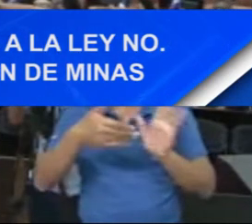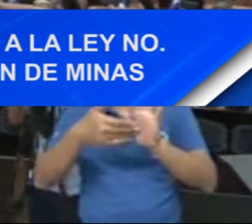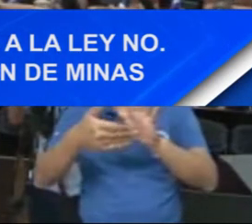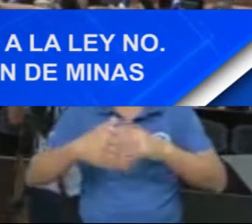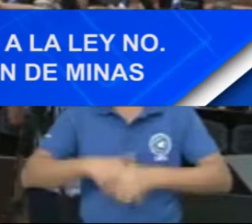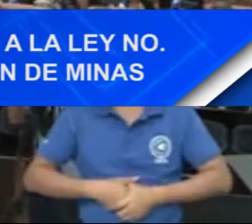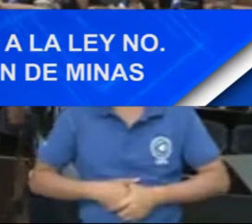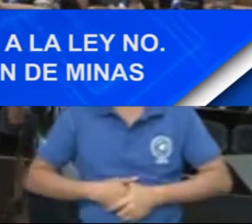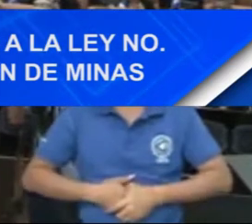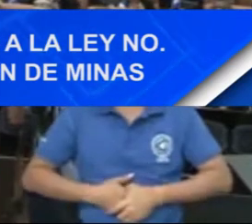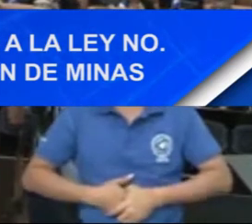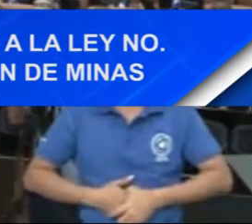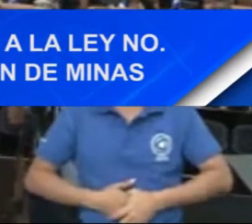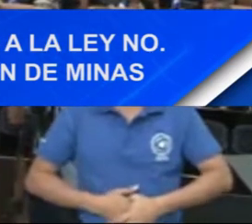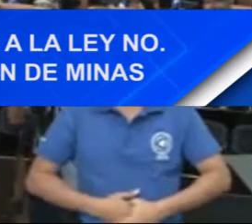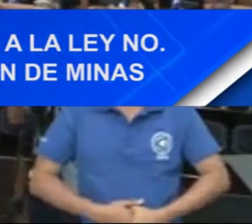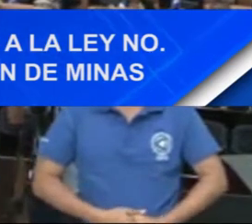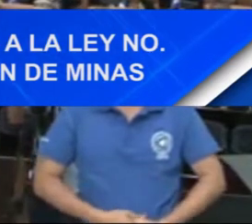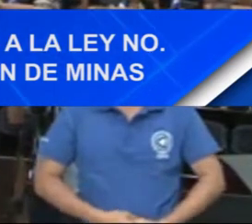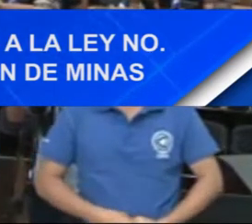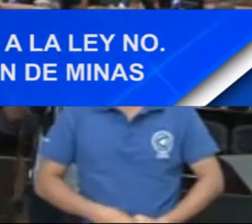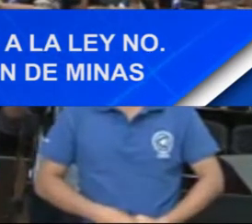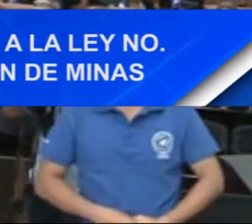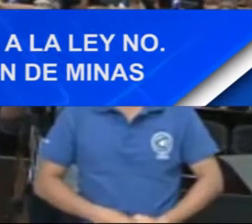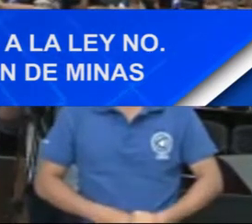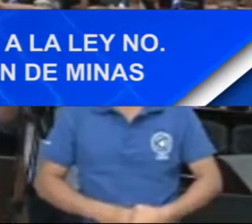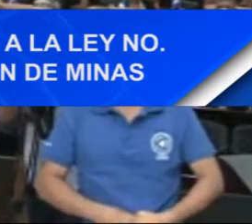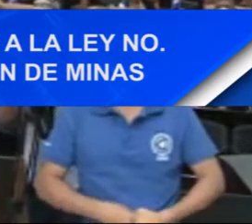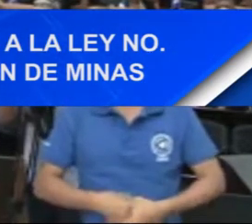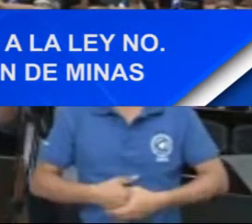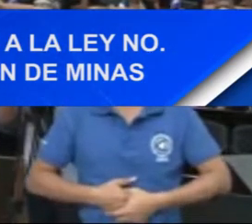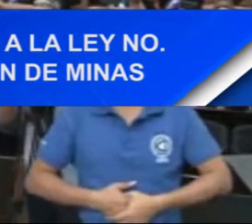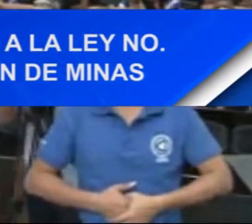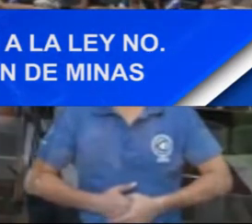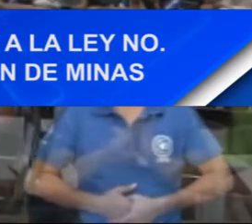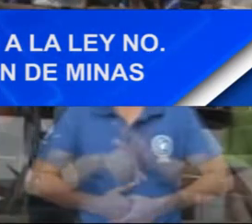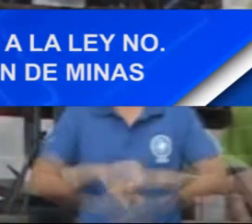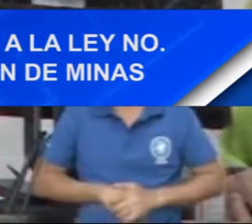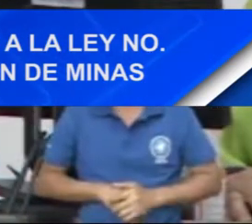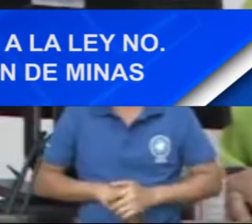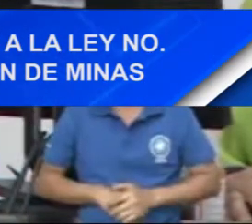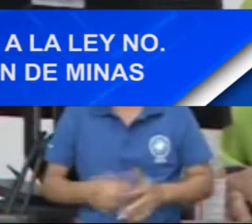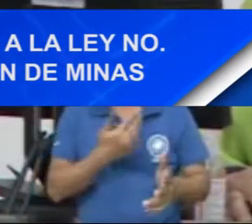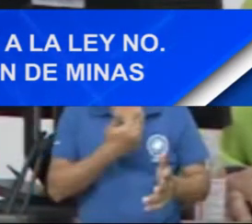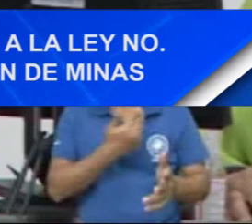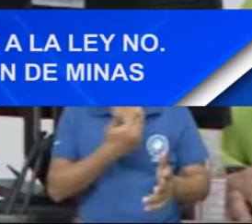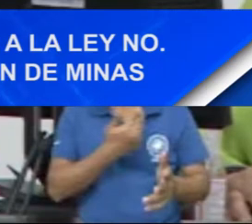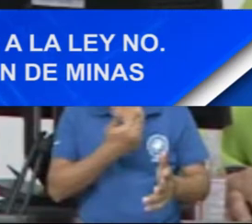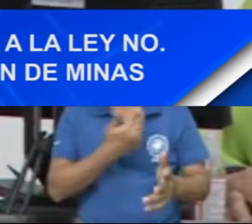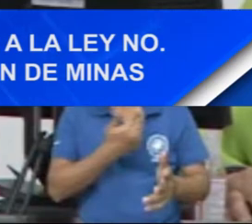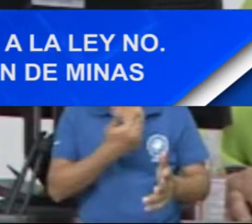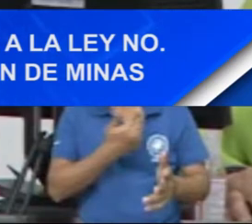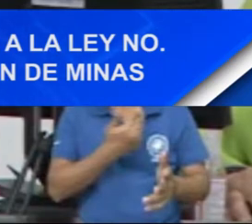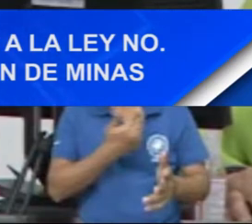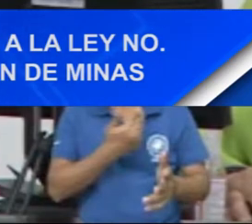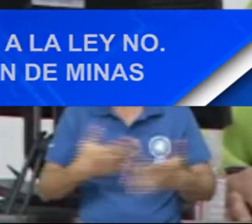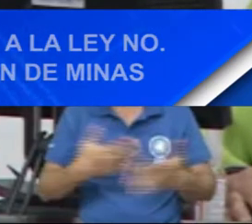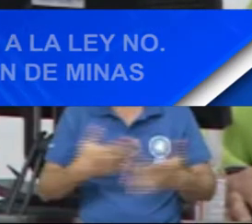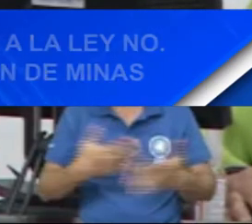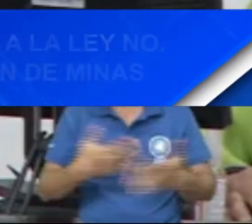en caso de incumplimientos de los acuerdos suscritos entre las partes del ministerio de energía y minas